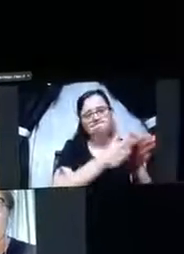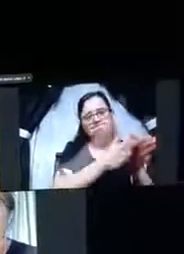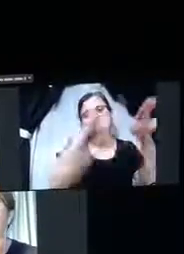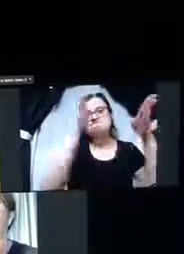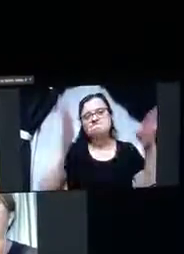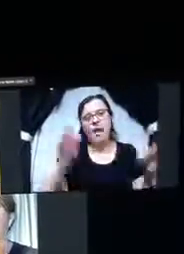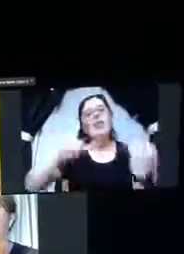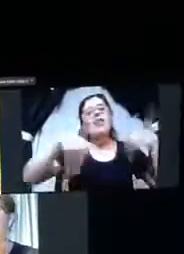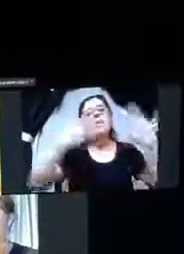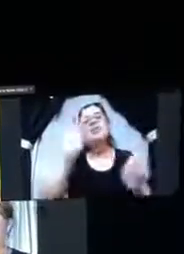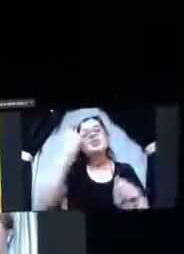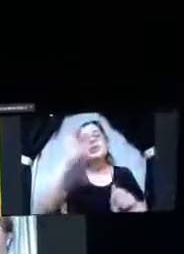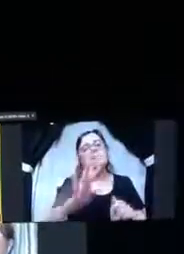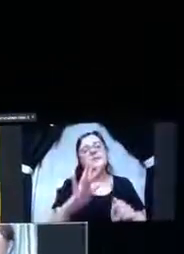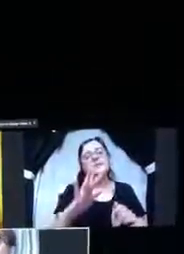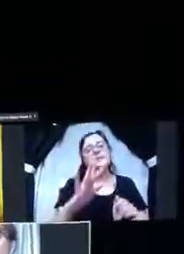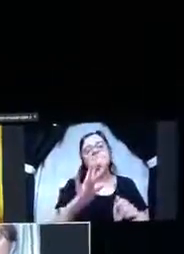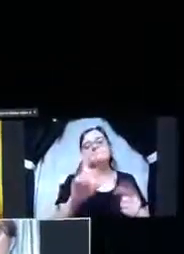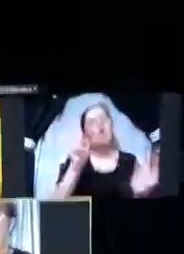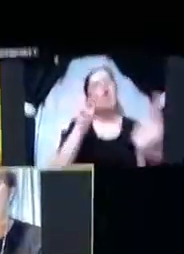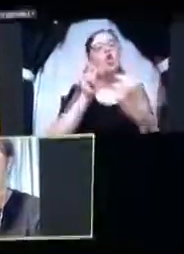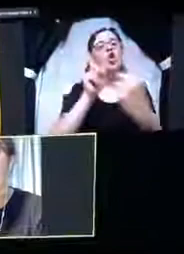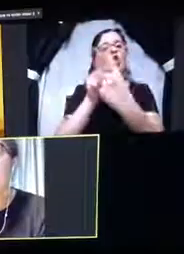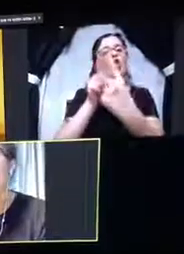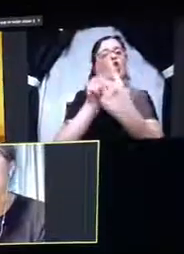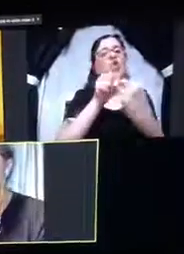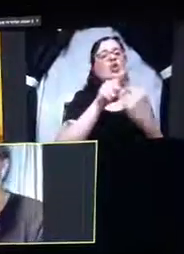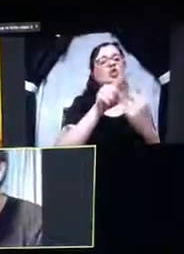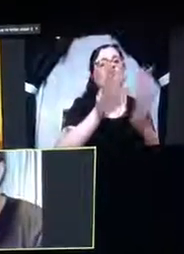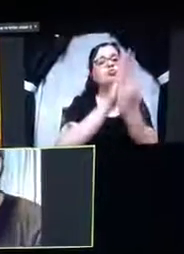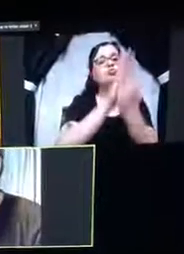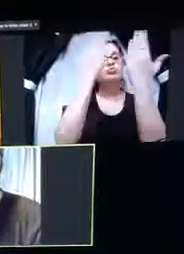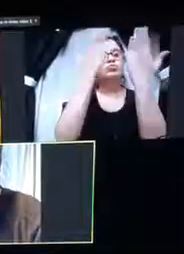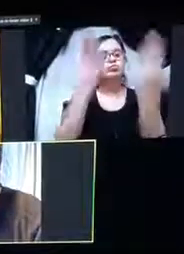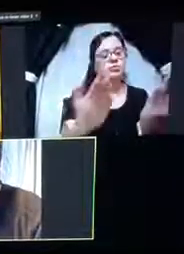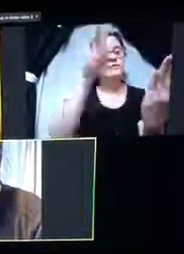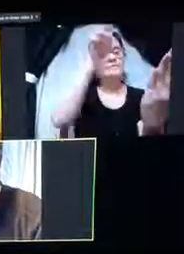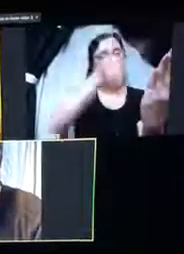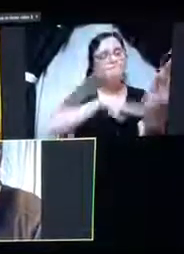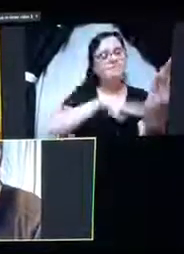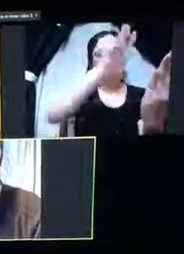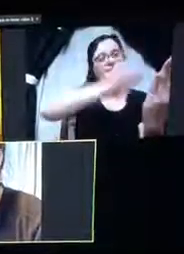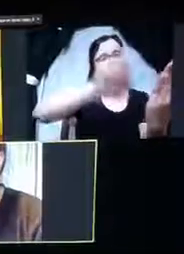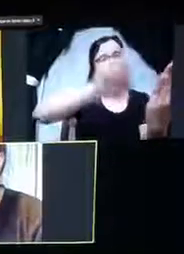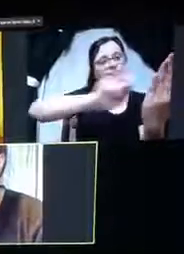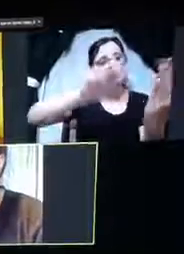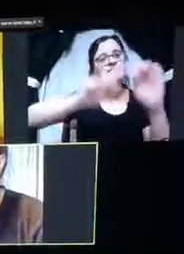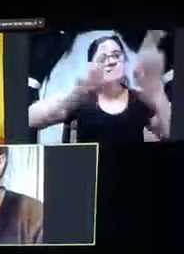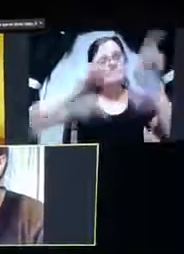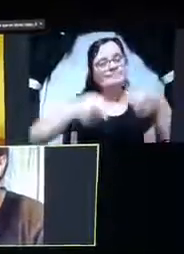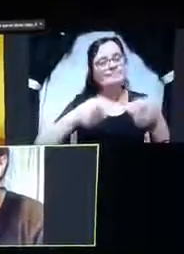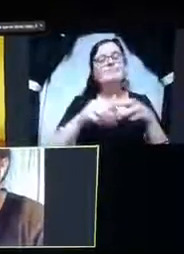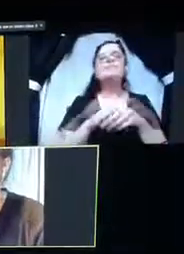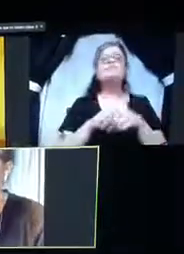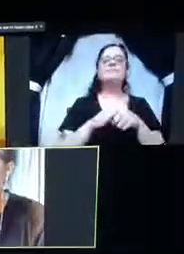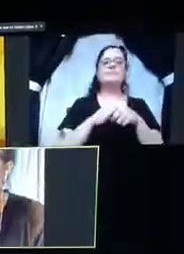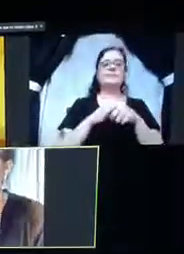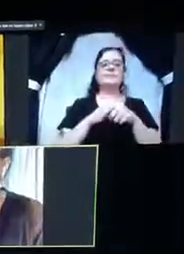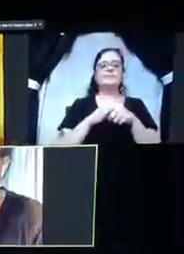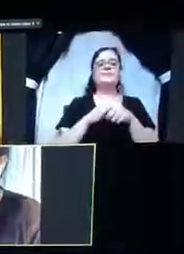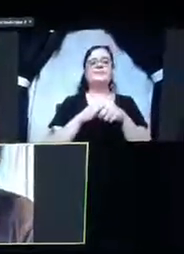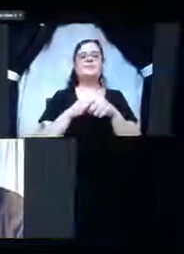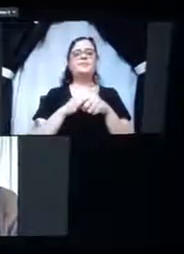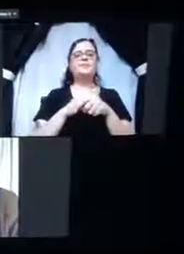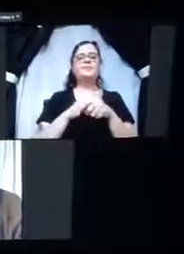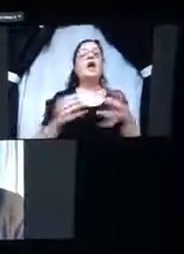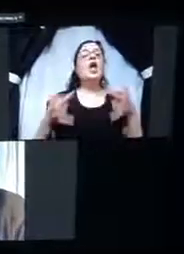y leer y ampliar. Perfecto. Por acá manda muchos saludos, terapistas